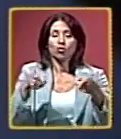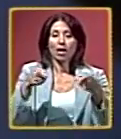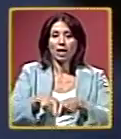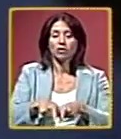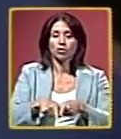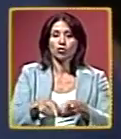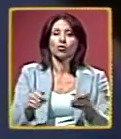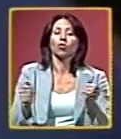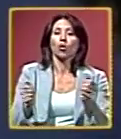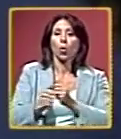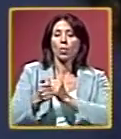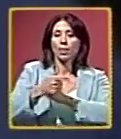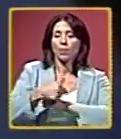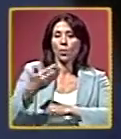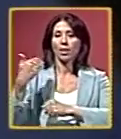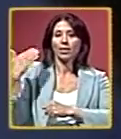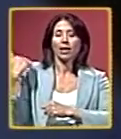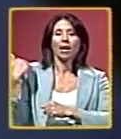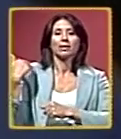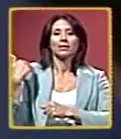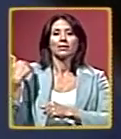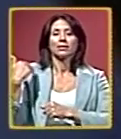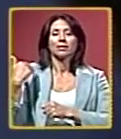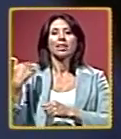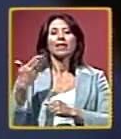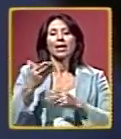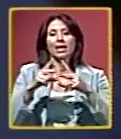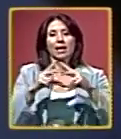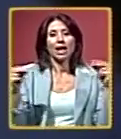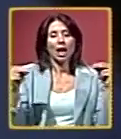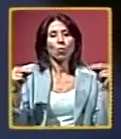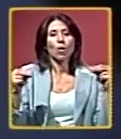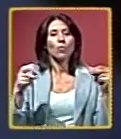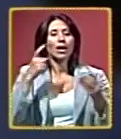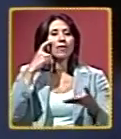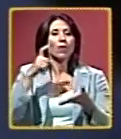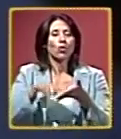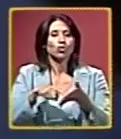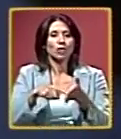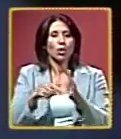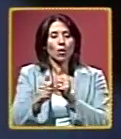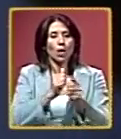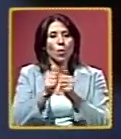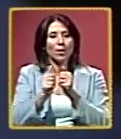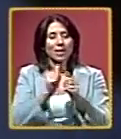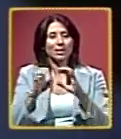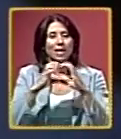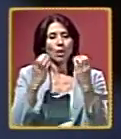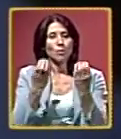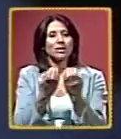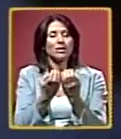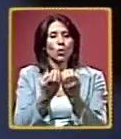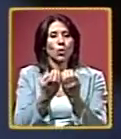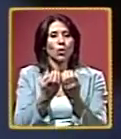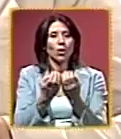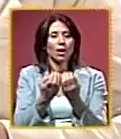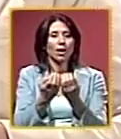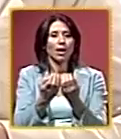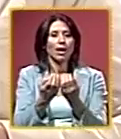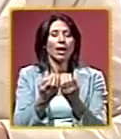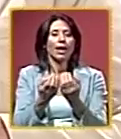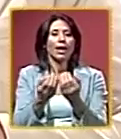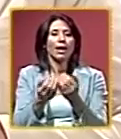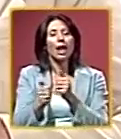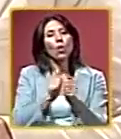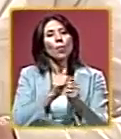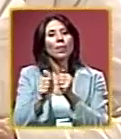con anterioridad a que Nicaragua hubiera reconocido la competencia de la comisión antes de la